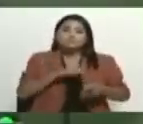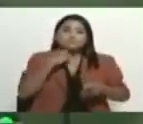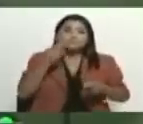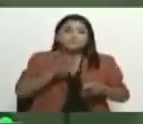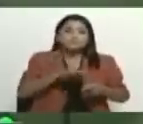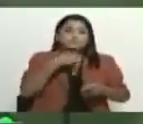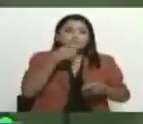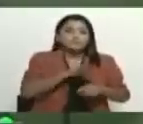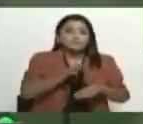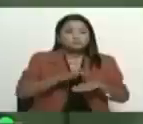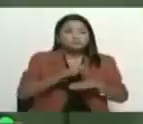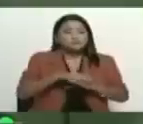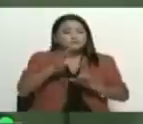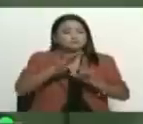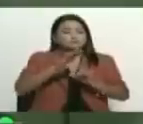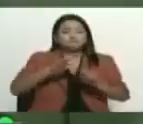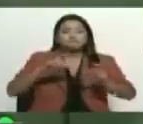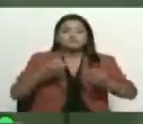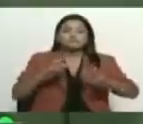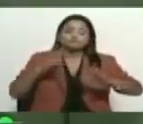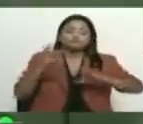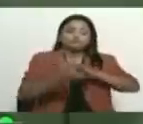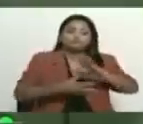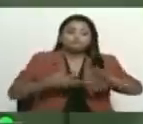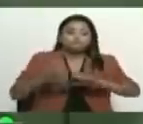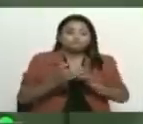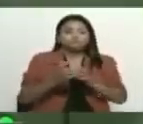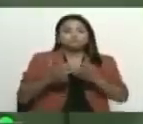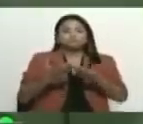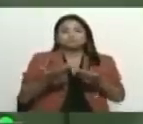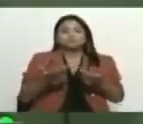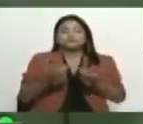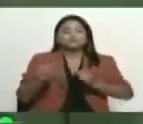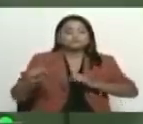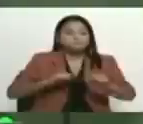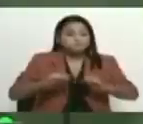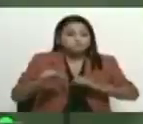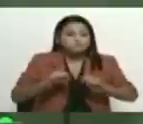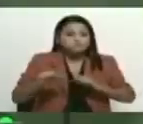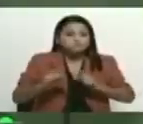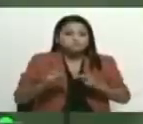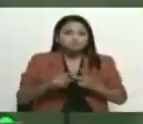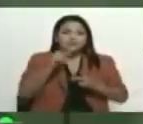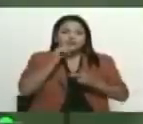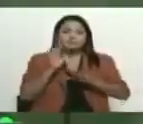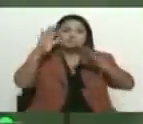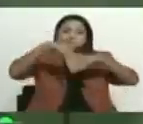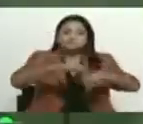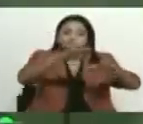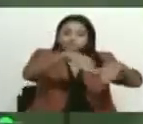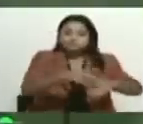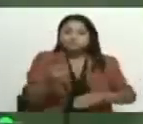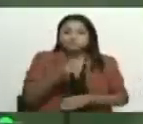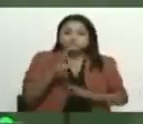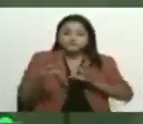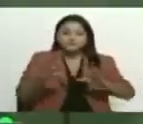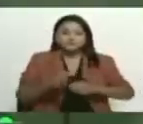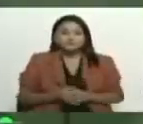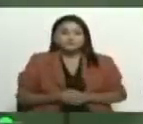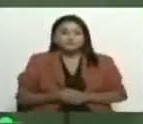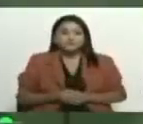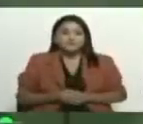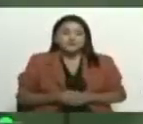los desastres naturales. Señor presidente, a 78 años de aquel histórico momento en que la